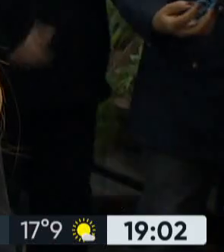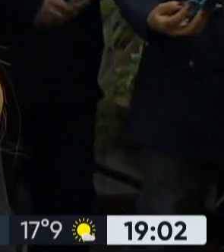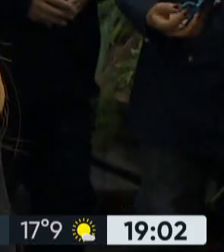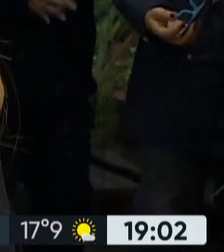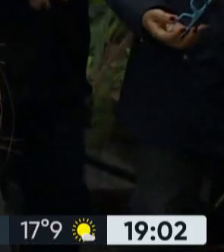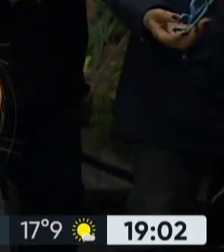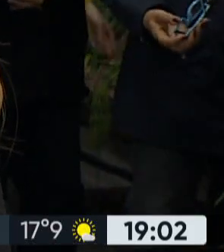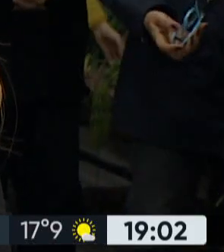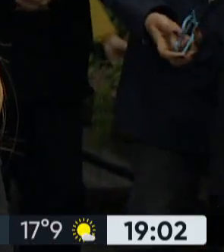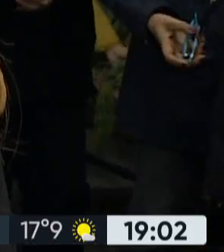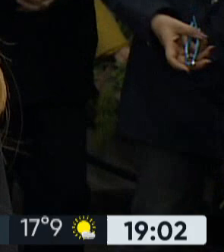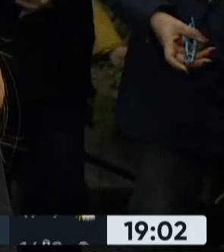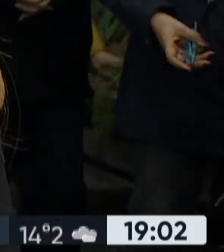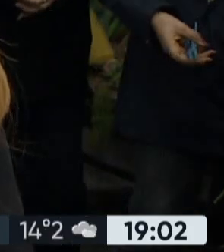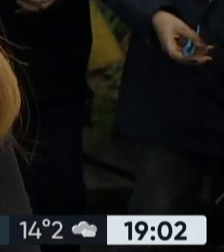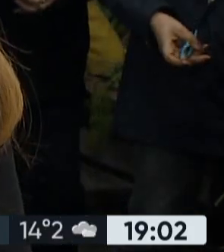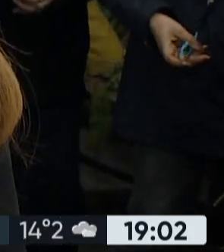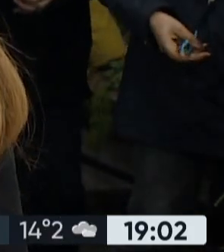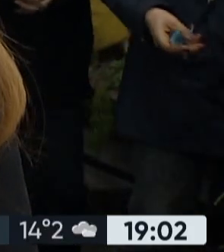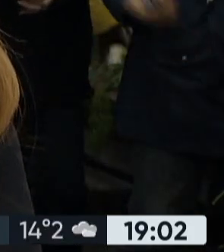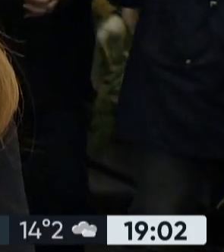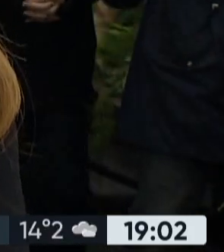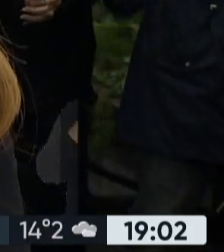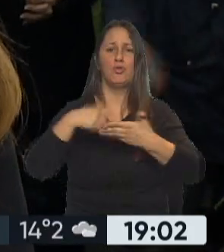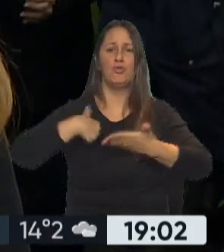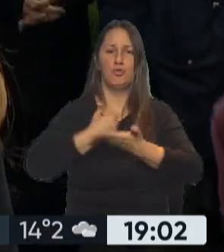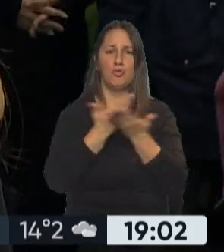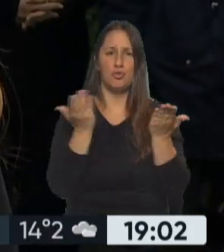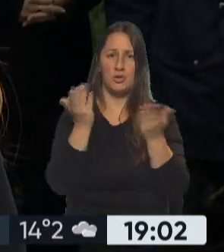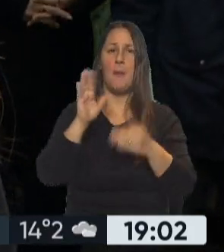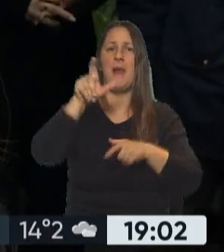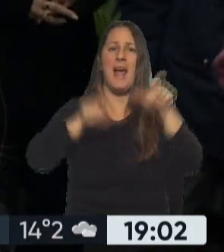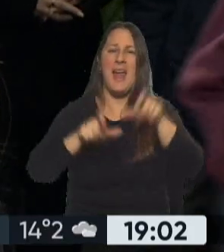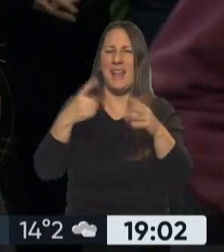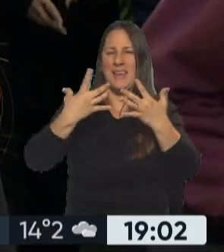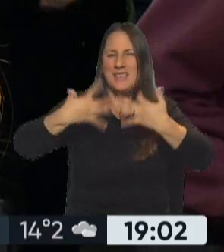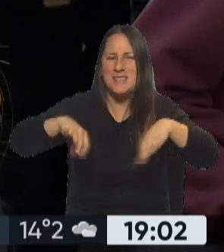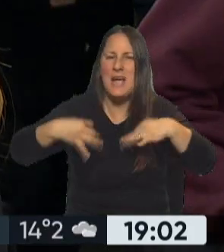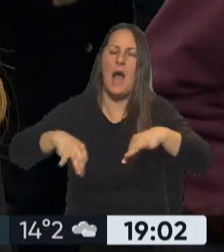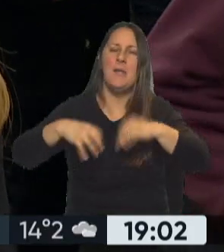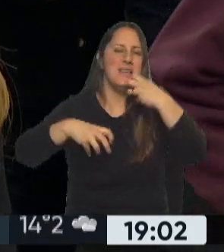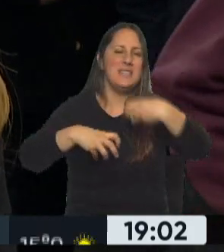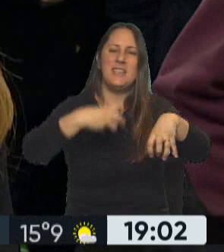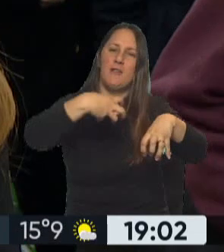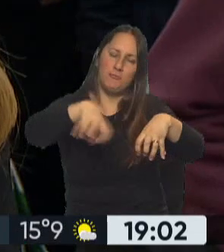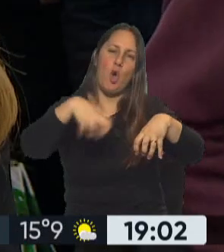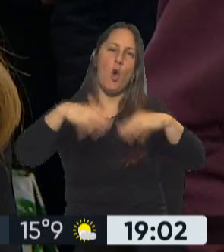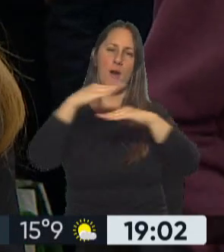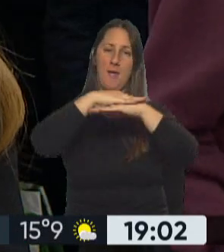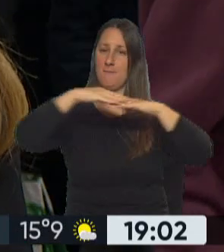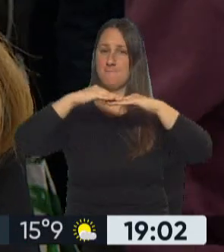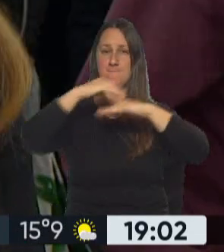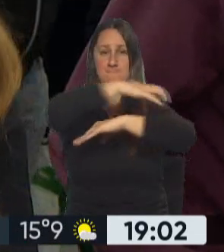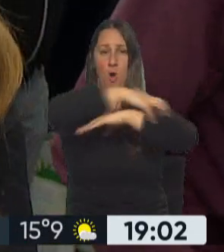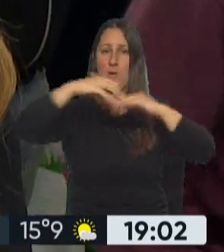trabajo en esos hogares, y por eso está el Ministerio de Desarrollo Social para la atención de la población vulnerable, de los sectores lamentablemente bajo la línea de la pobreza,